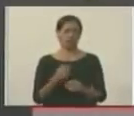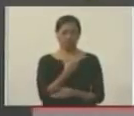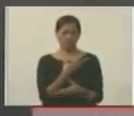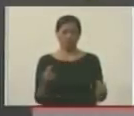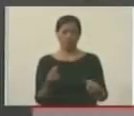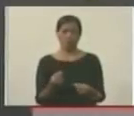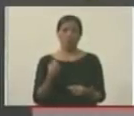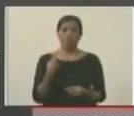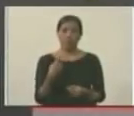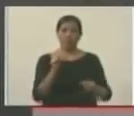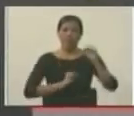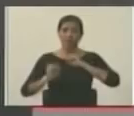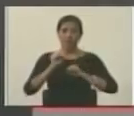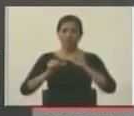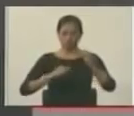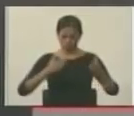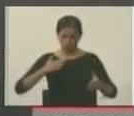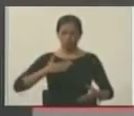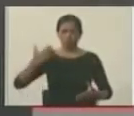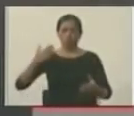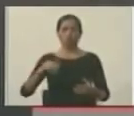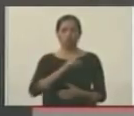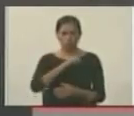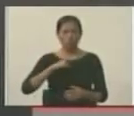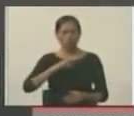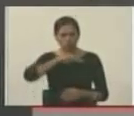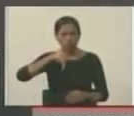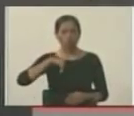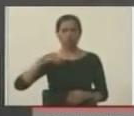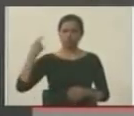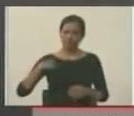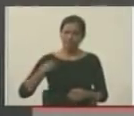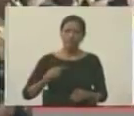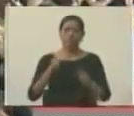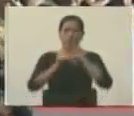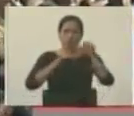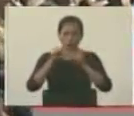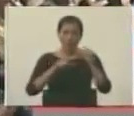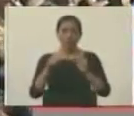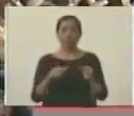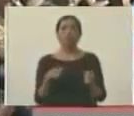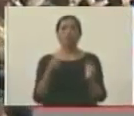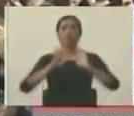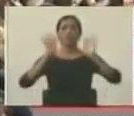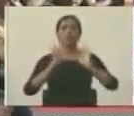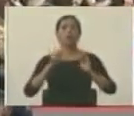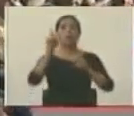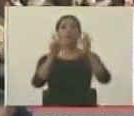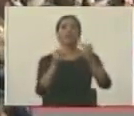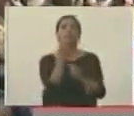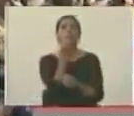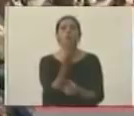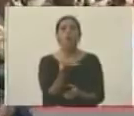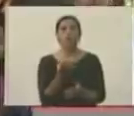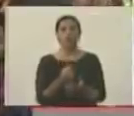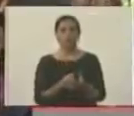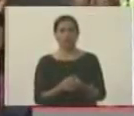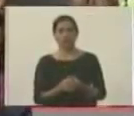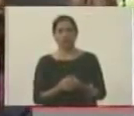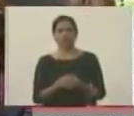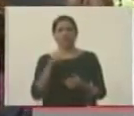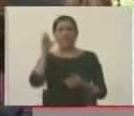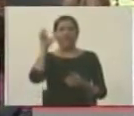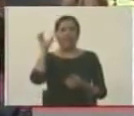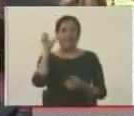Primer defensor de los colectivos soy yo, somos nosotros. Sabemos que los colectivos están formados por gente buena, gente